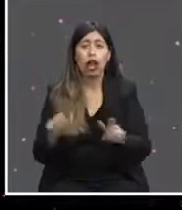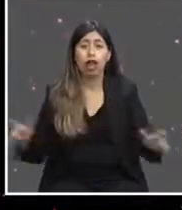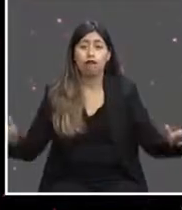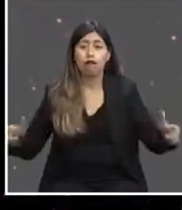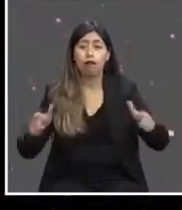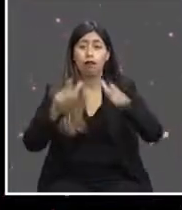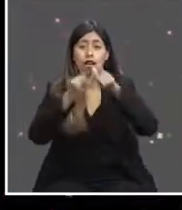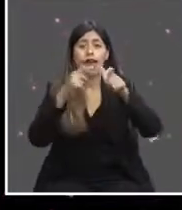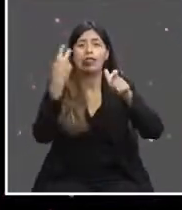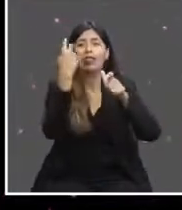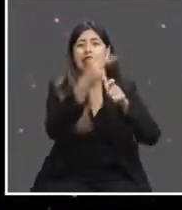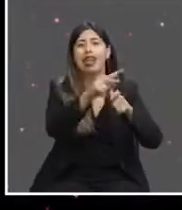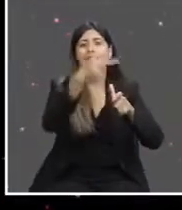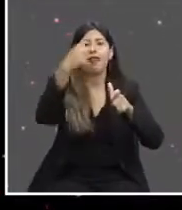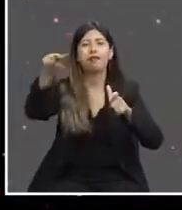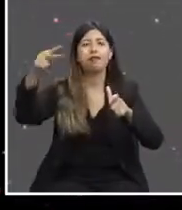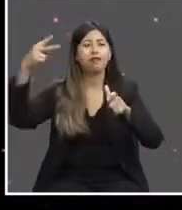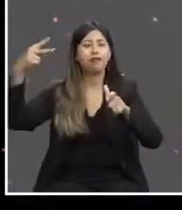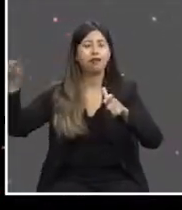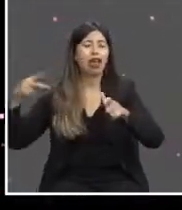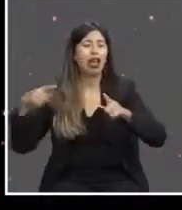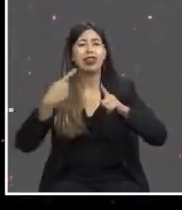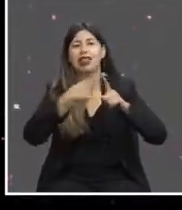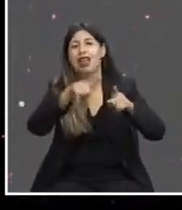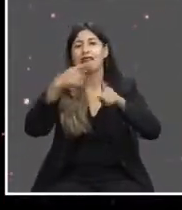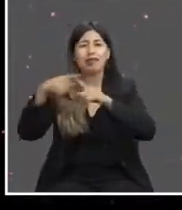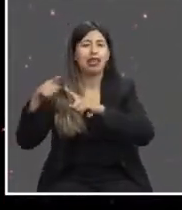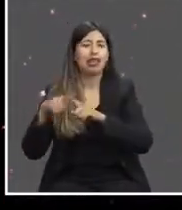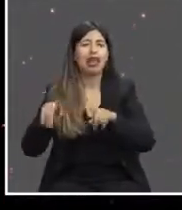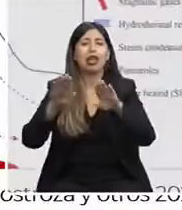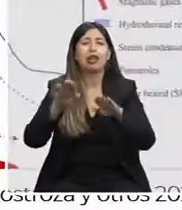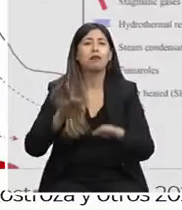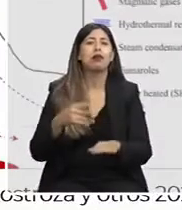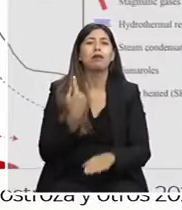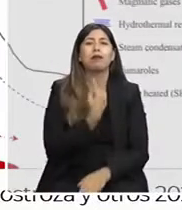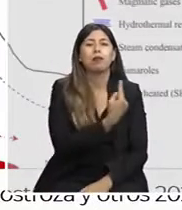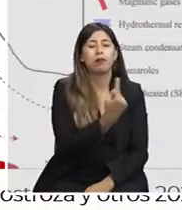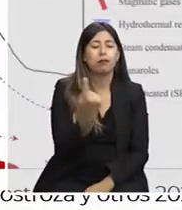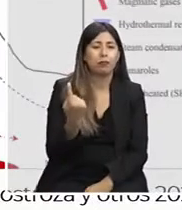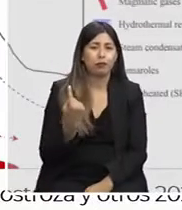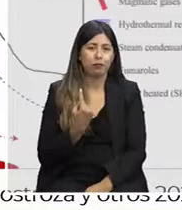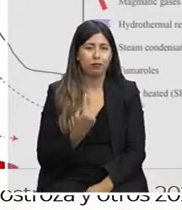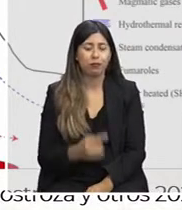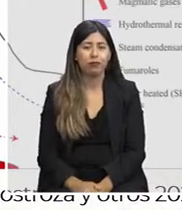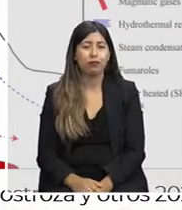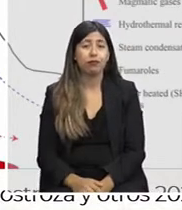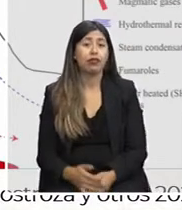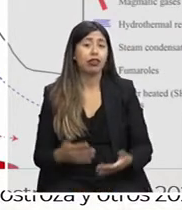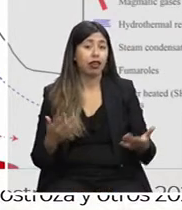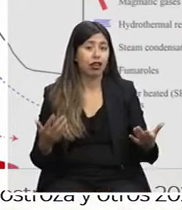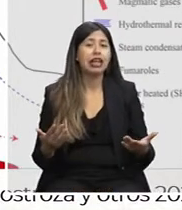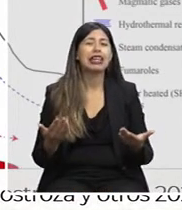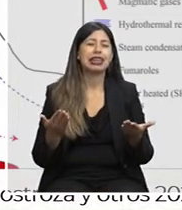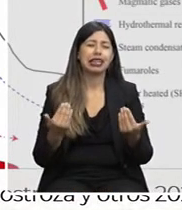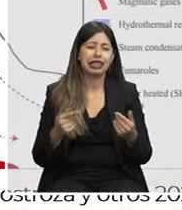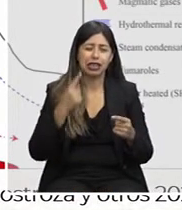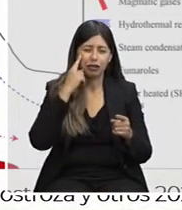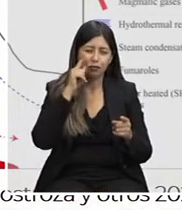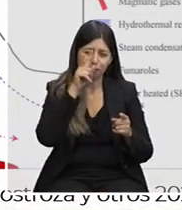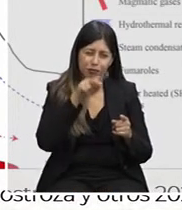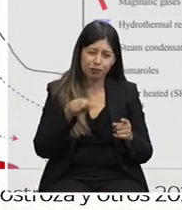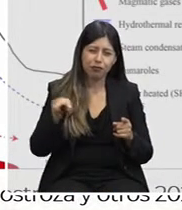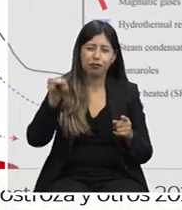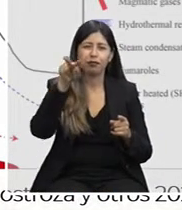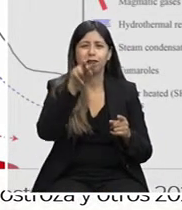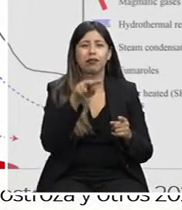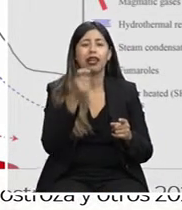una personalidad única, como cada persona, como cada uno de nosotras y de nosotros. Por lo tanto, es necesario entenderlos cómo